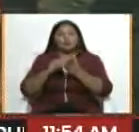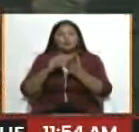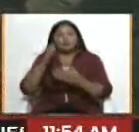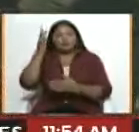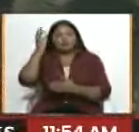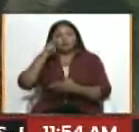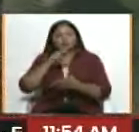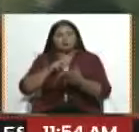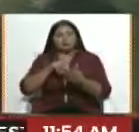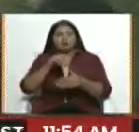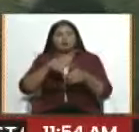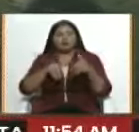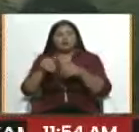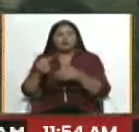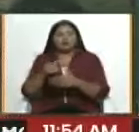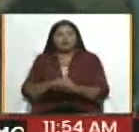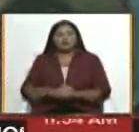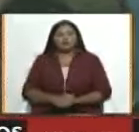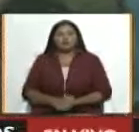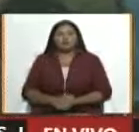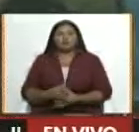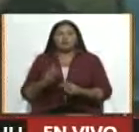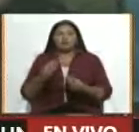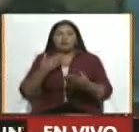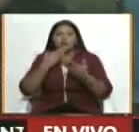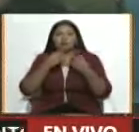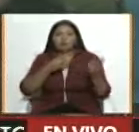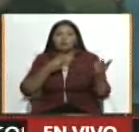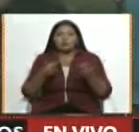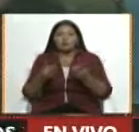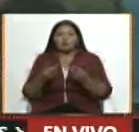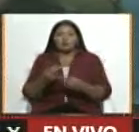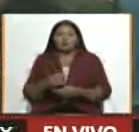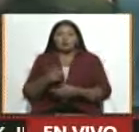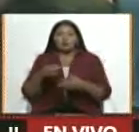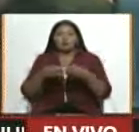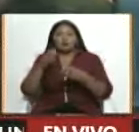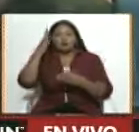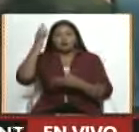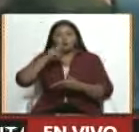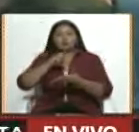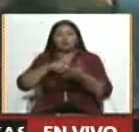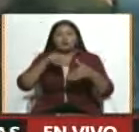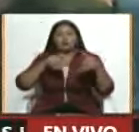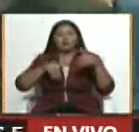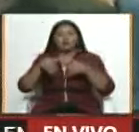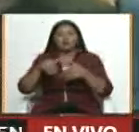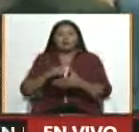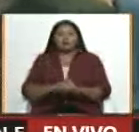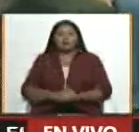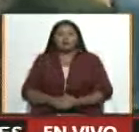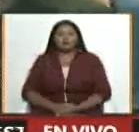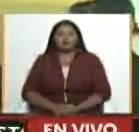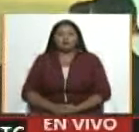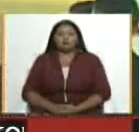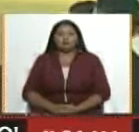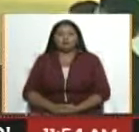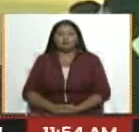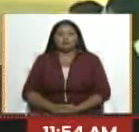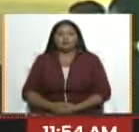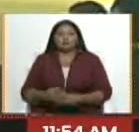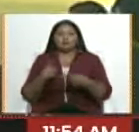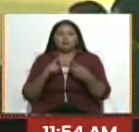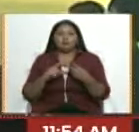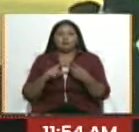Consejo Nacional Electoral. Muchas gracias, bienvenido en nombre del Consejo Nacional Electoral. Siguiente punto,